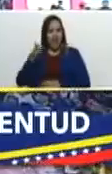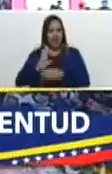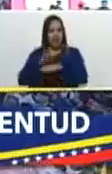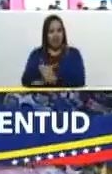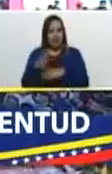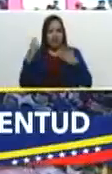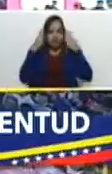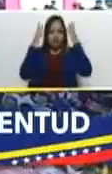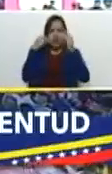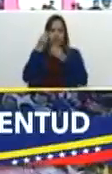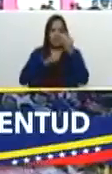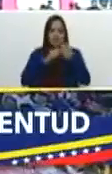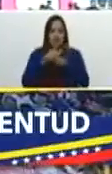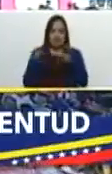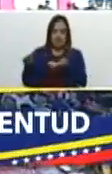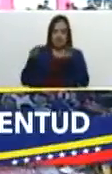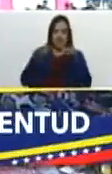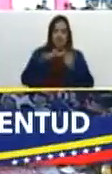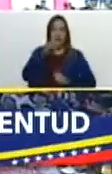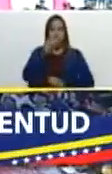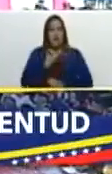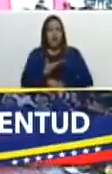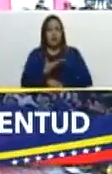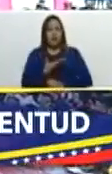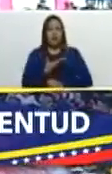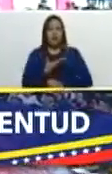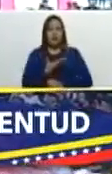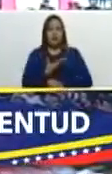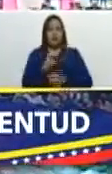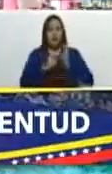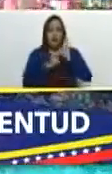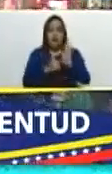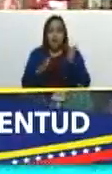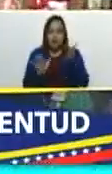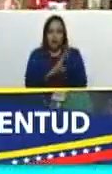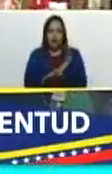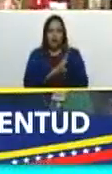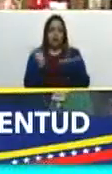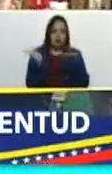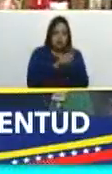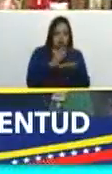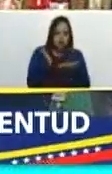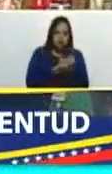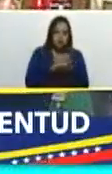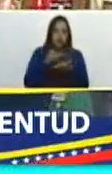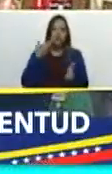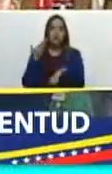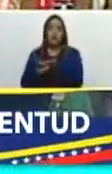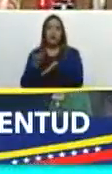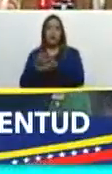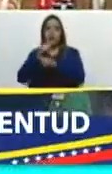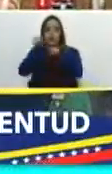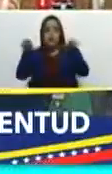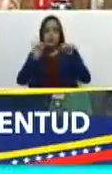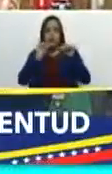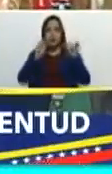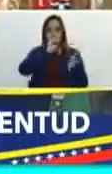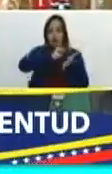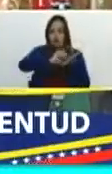me hicieron llegar buena parte de los documentos y las propuestas que ustedes han